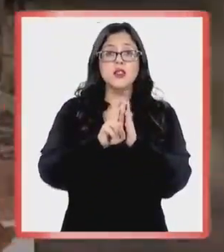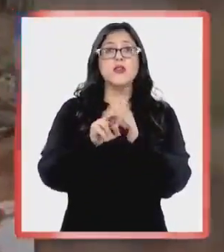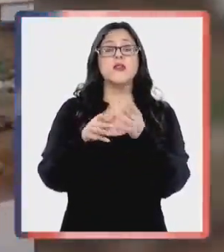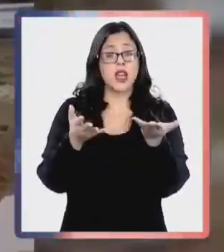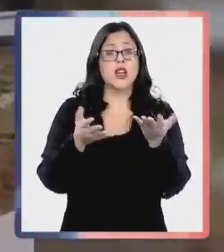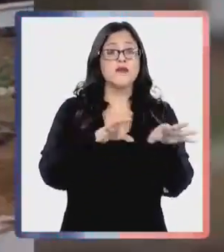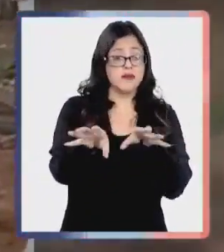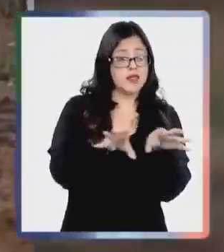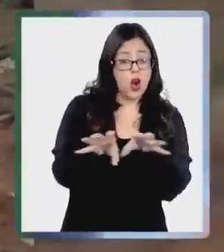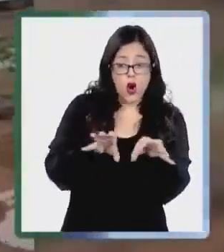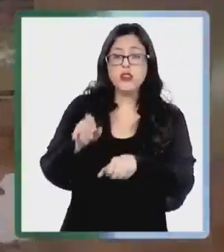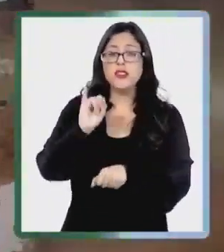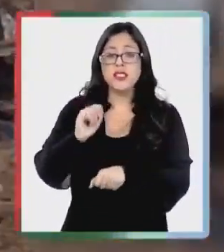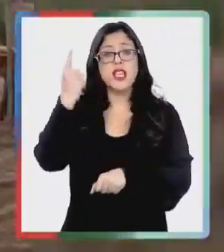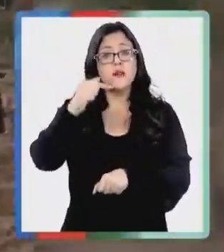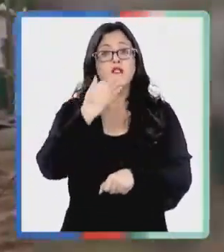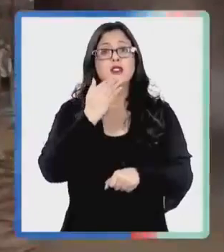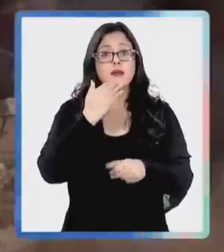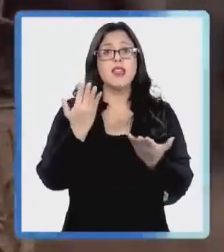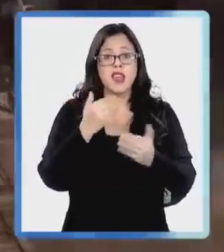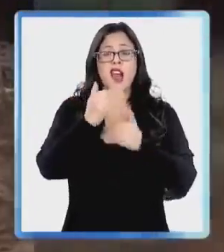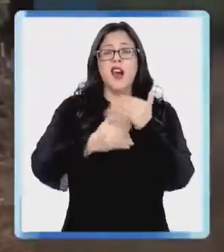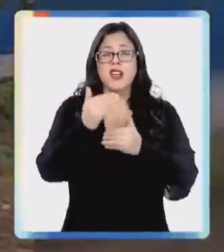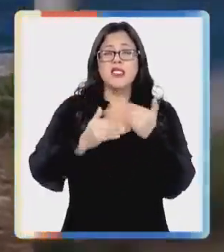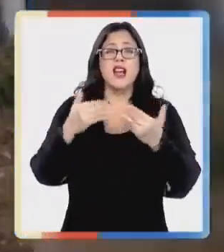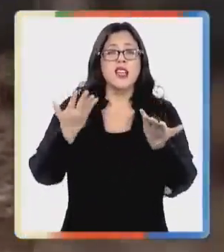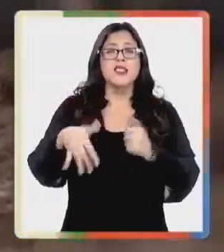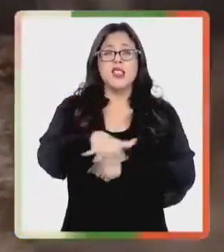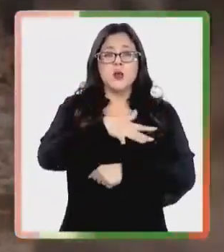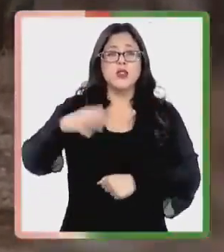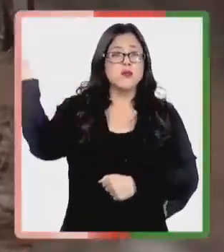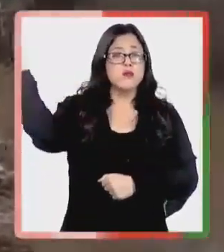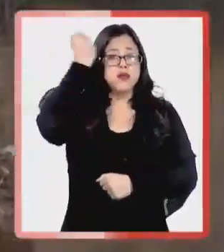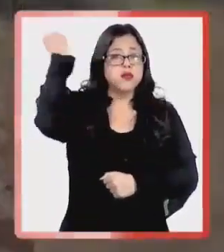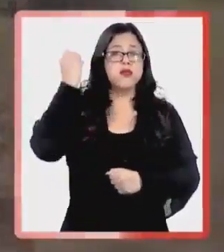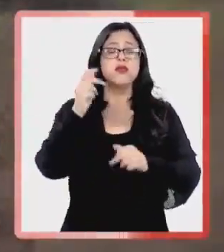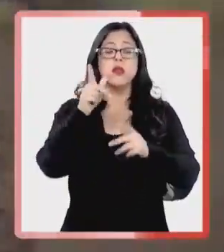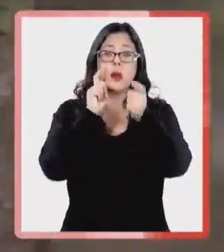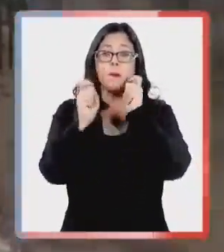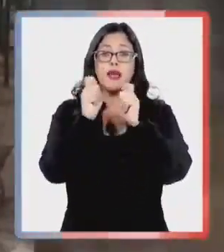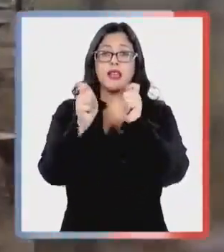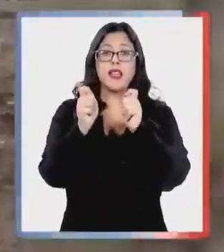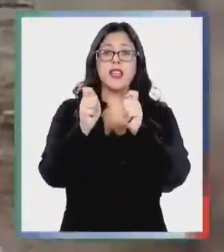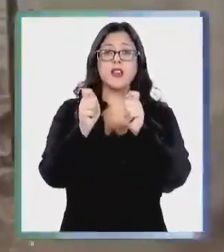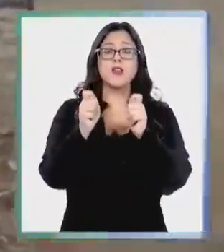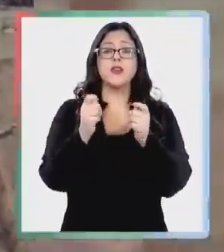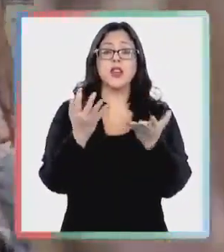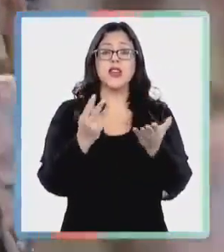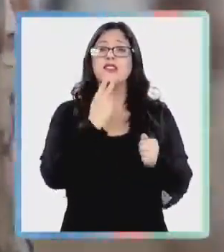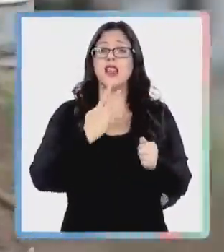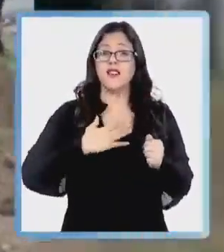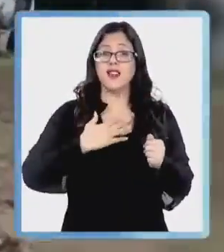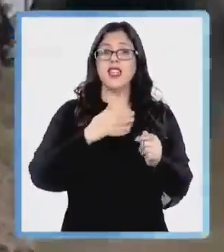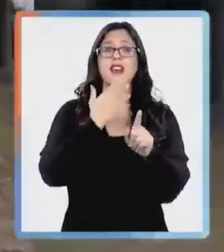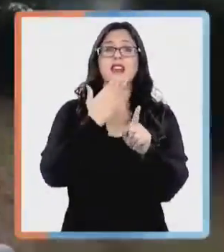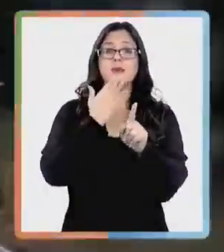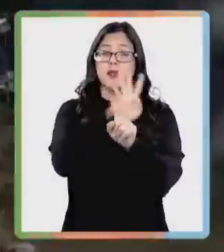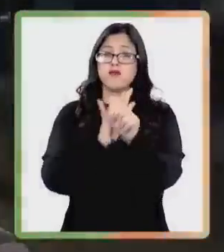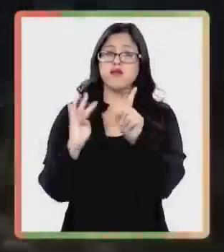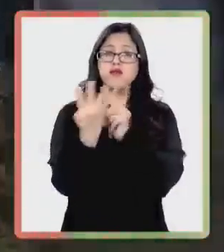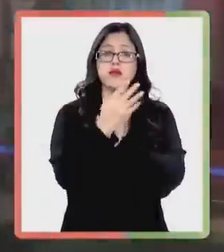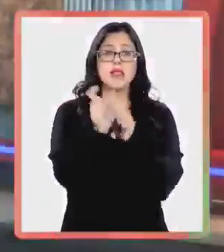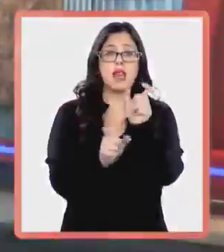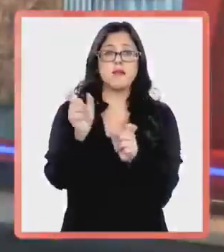es material, sino que también en superar momentos traumáticos donde corrió peligro la vida y el entorno de cada